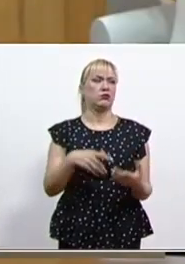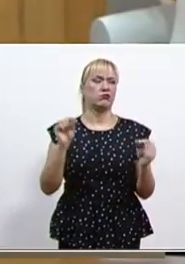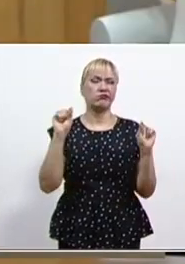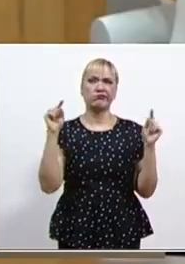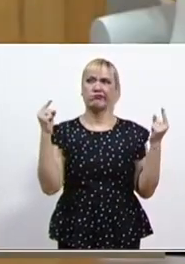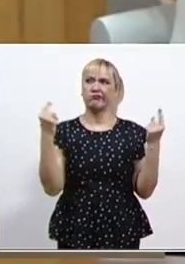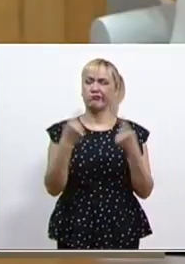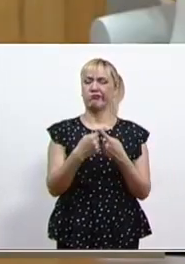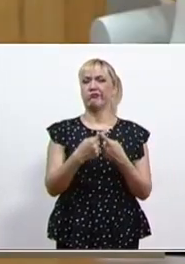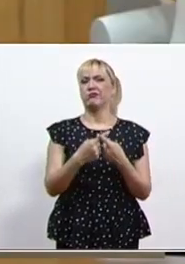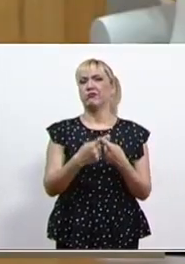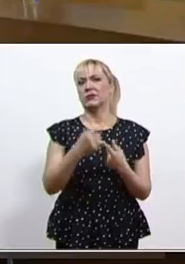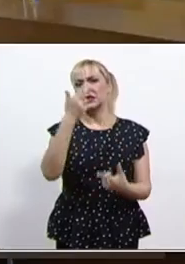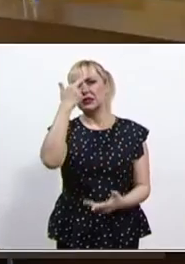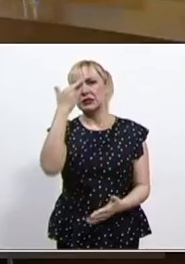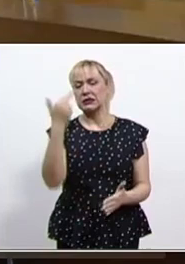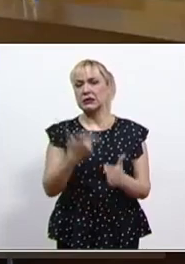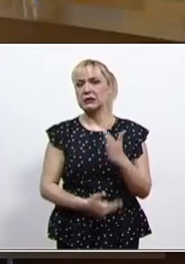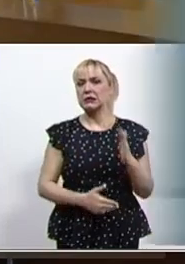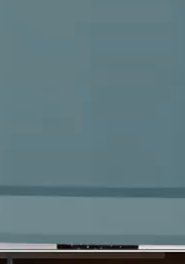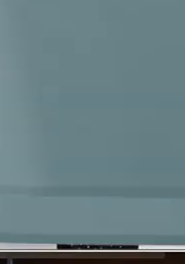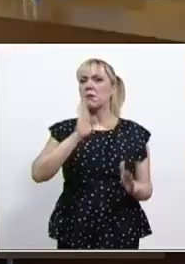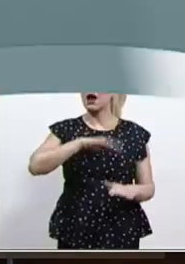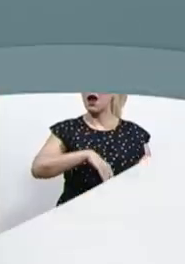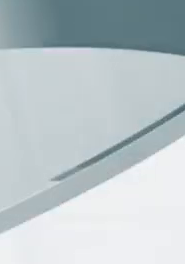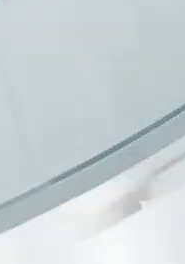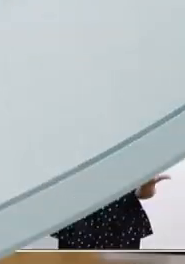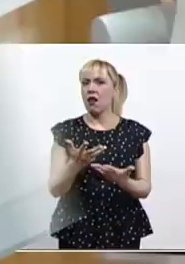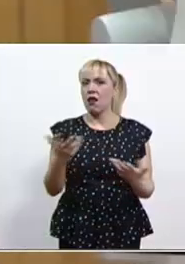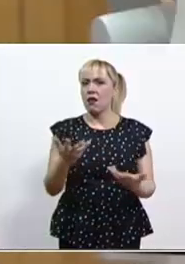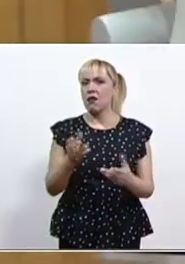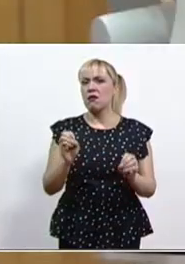hubo violaciones en el proceso.